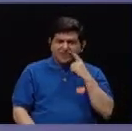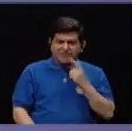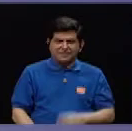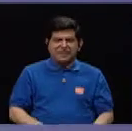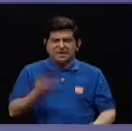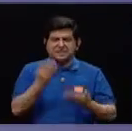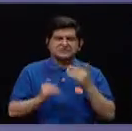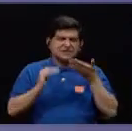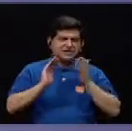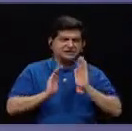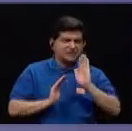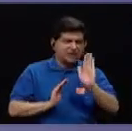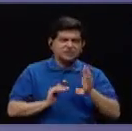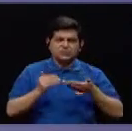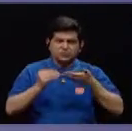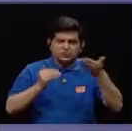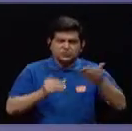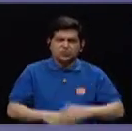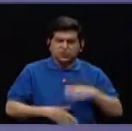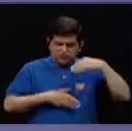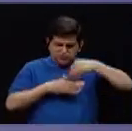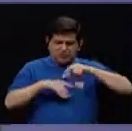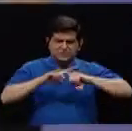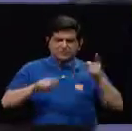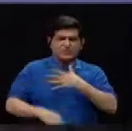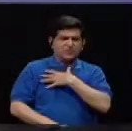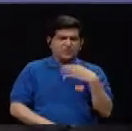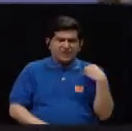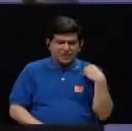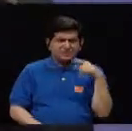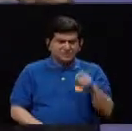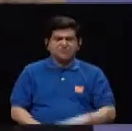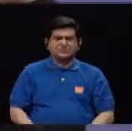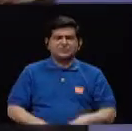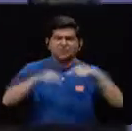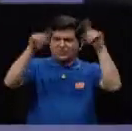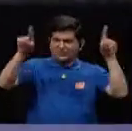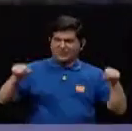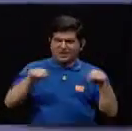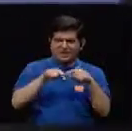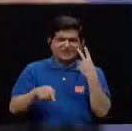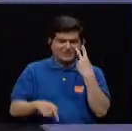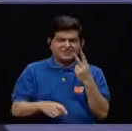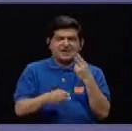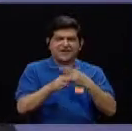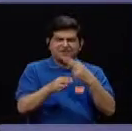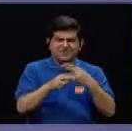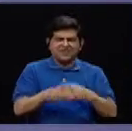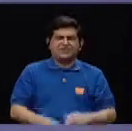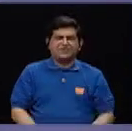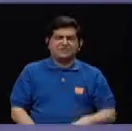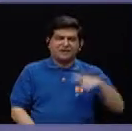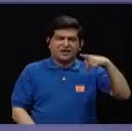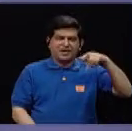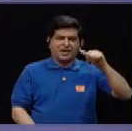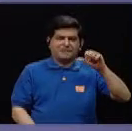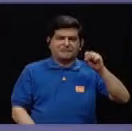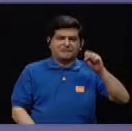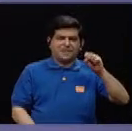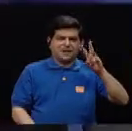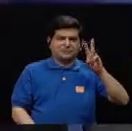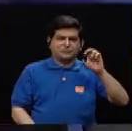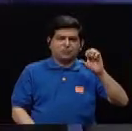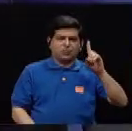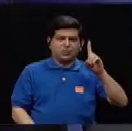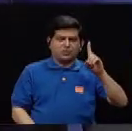muy introvertido para sus cosas, pero le gustó mucho cuando le llevé el afiche y vio mi nombre en el afiche tan lindo de Password. Bueno, y es que